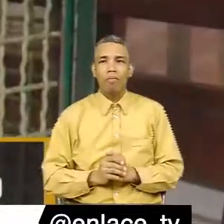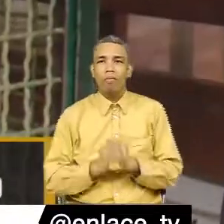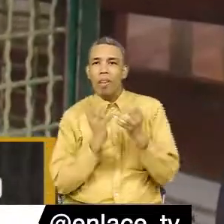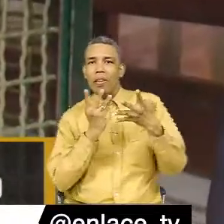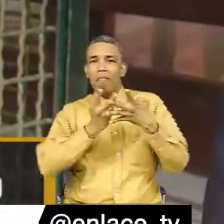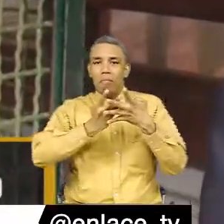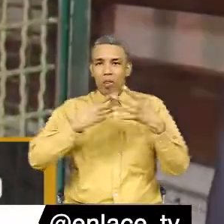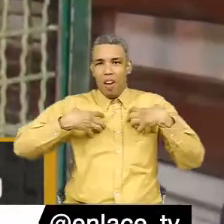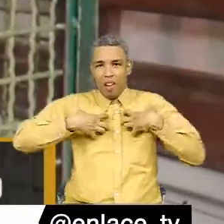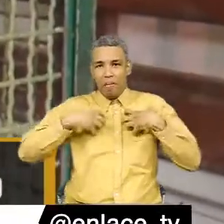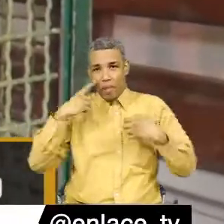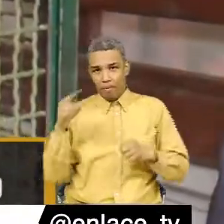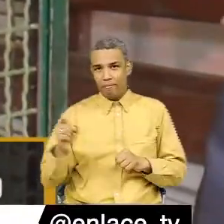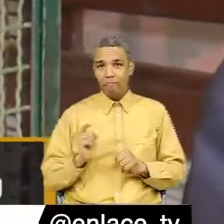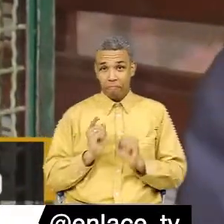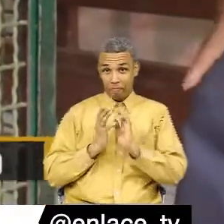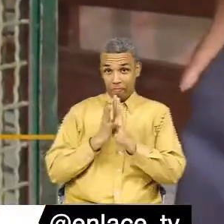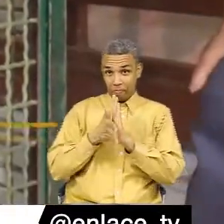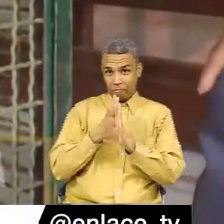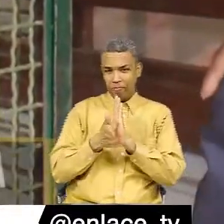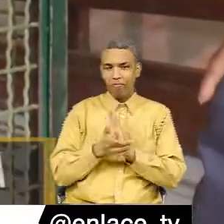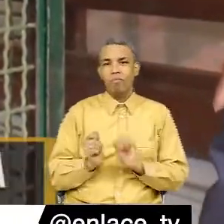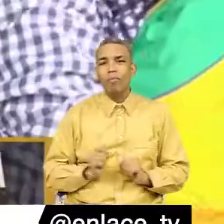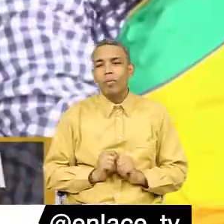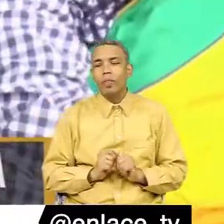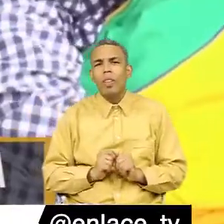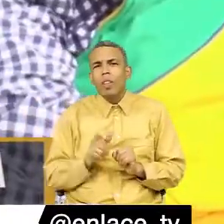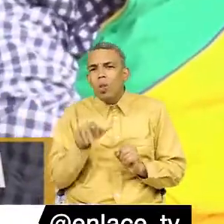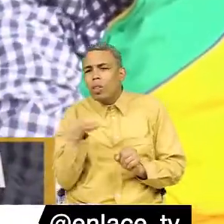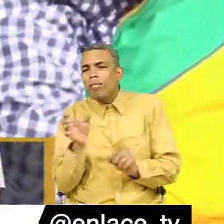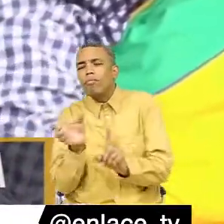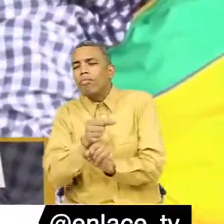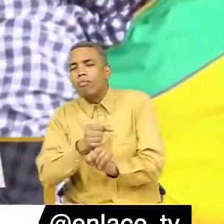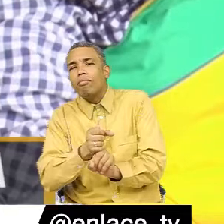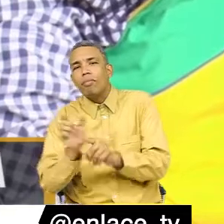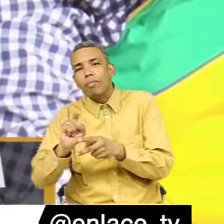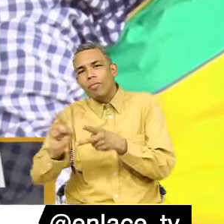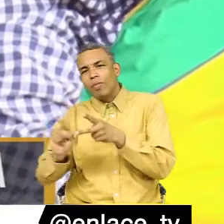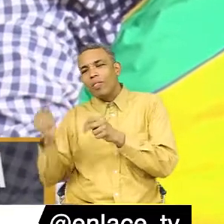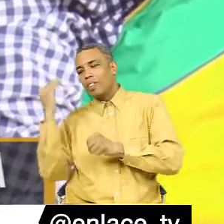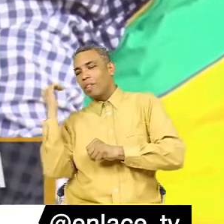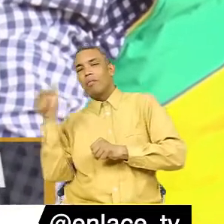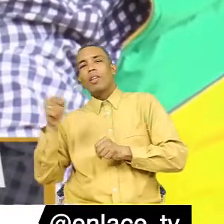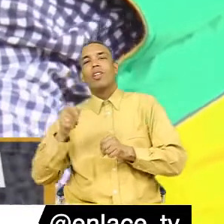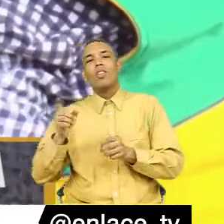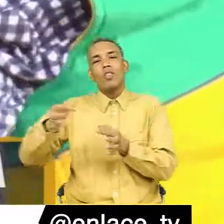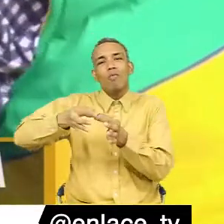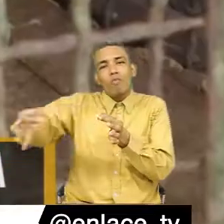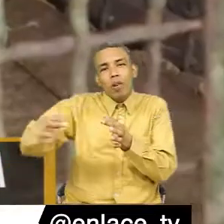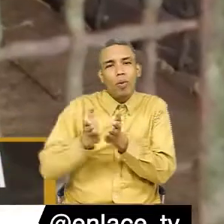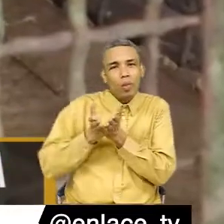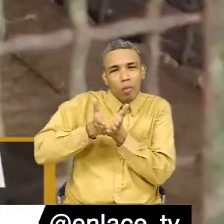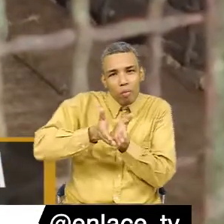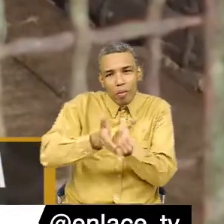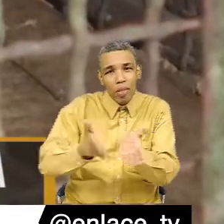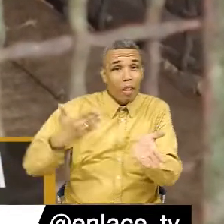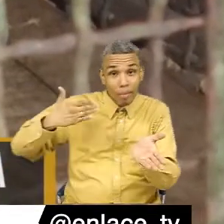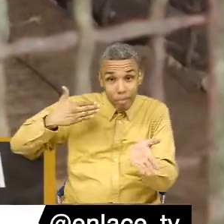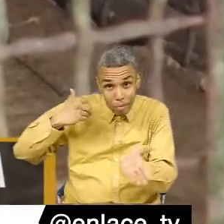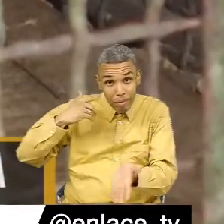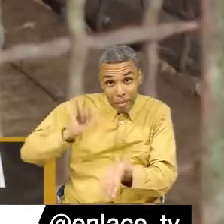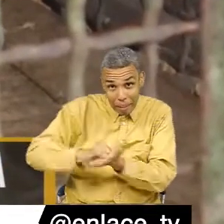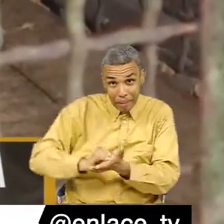Corporación Autónoma de Santander un jaguar hallado en la zona rural del municipio de Puerto Wilches hace 2 semanas. El felino fue llevado a la capital de Santander para constatar si